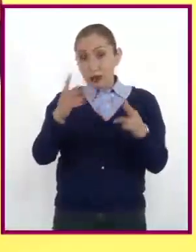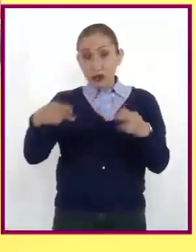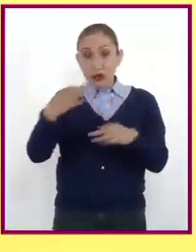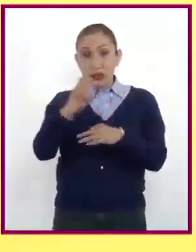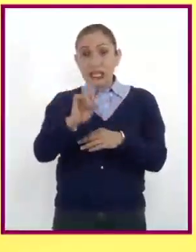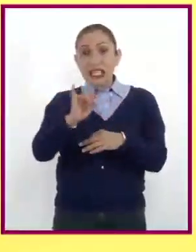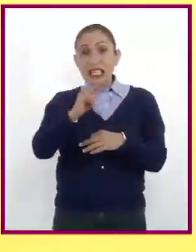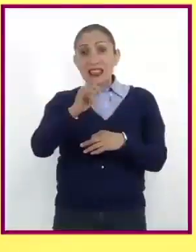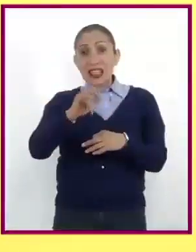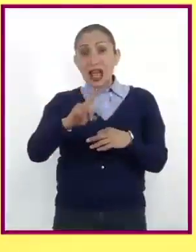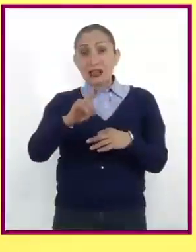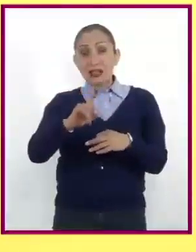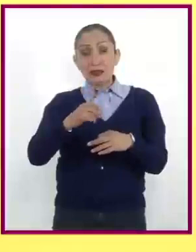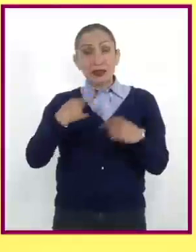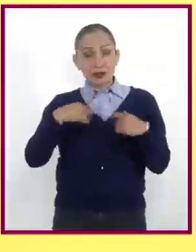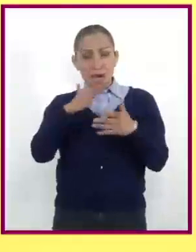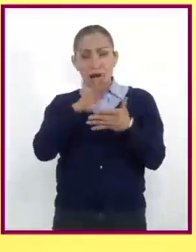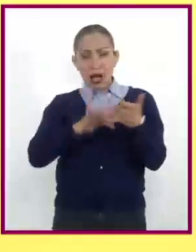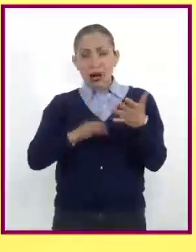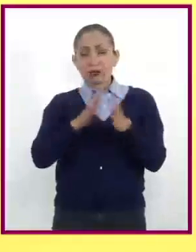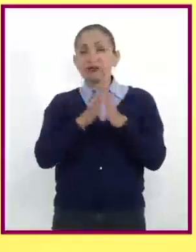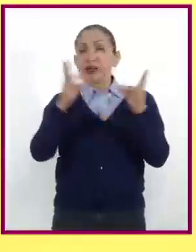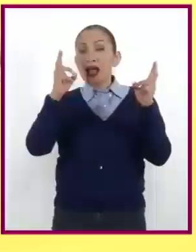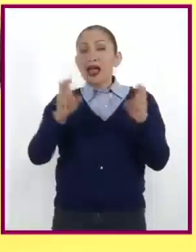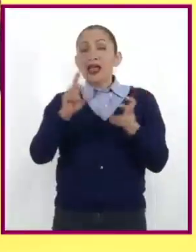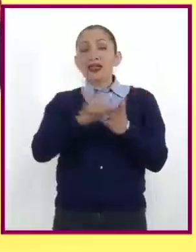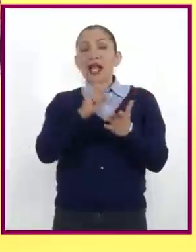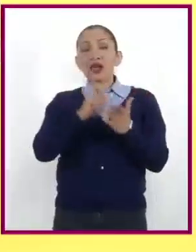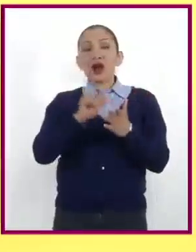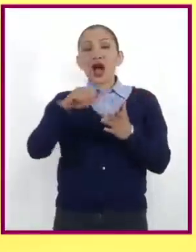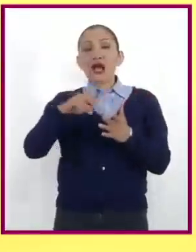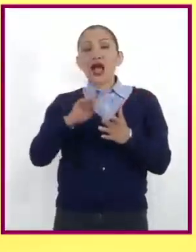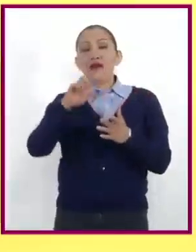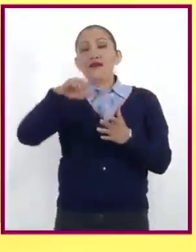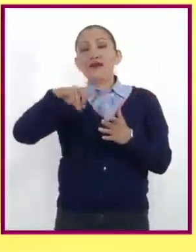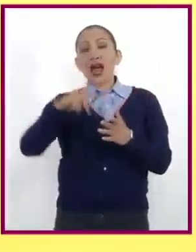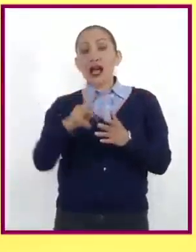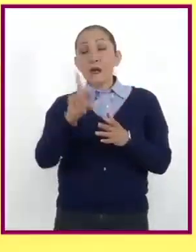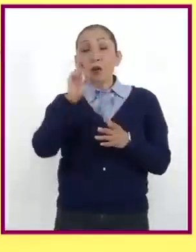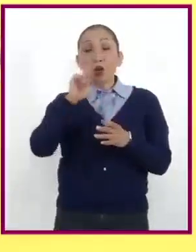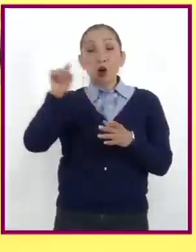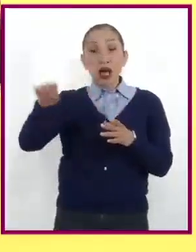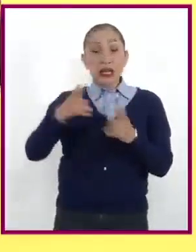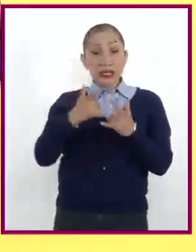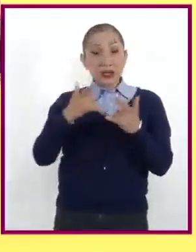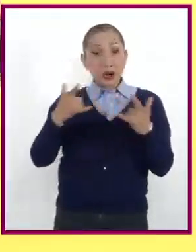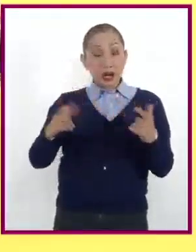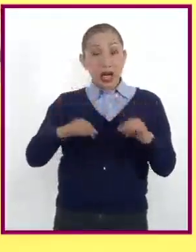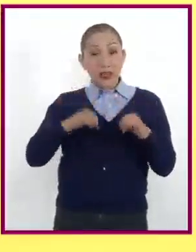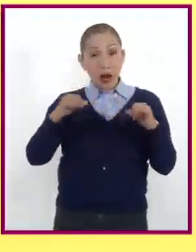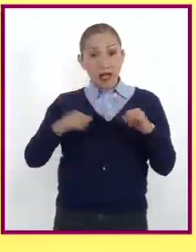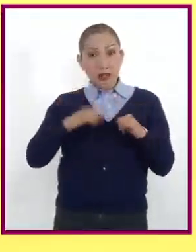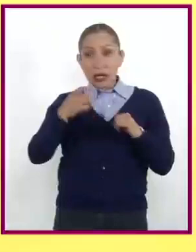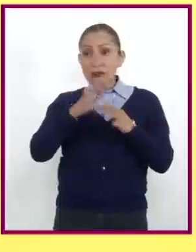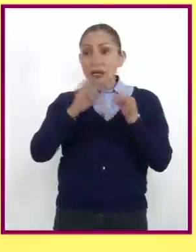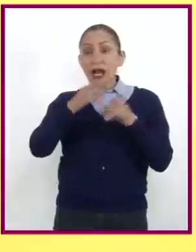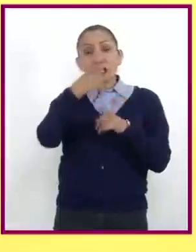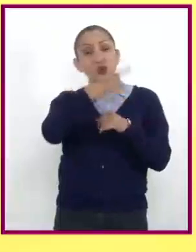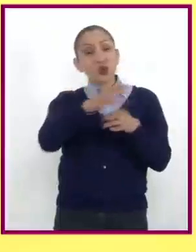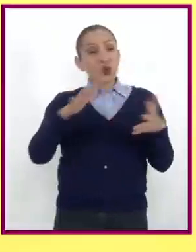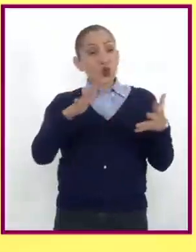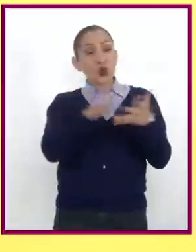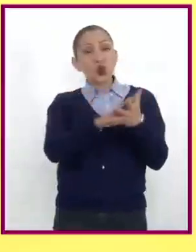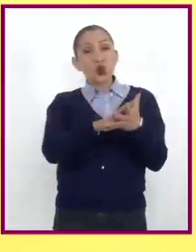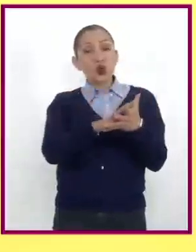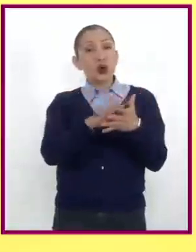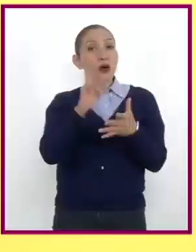personas, les recomendamos leer El diario de Ana Frank, la historia de una adolescente que narra el encierro de su familia